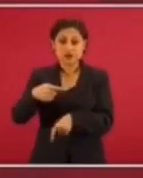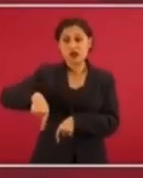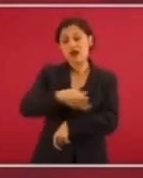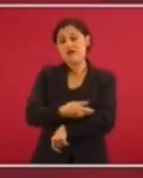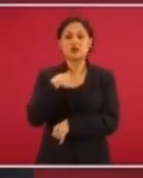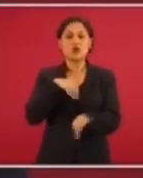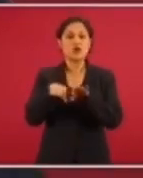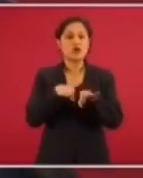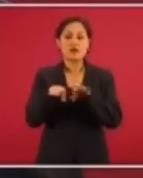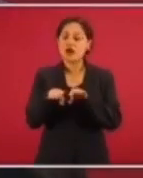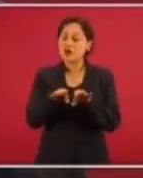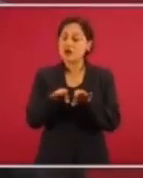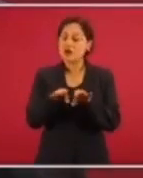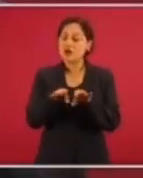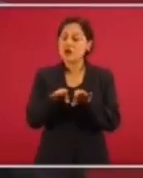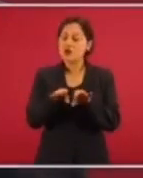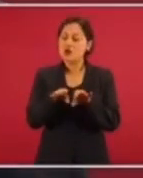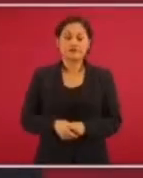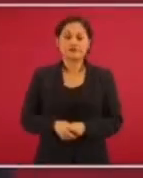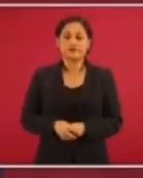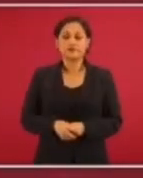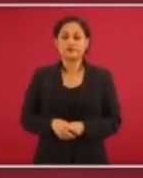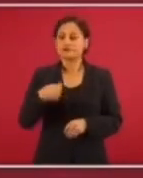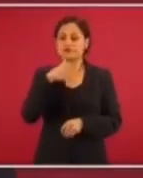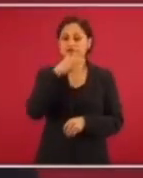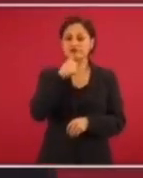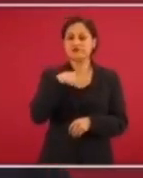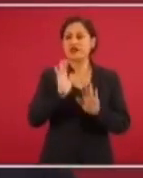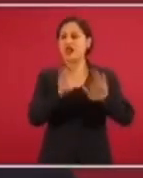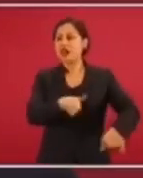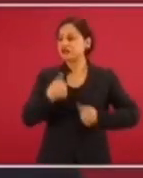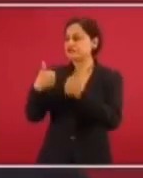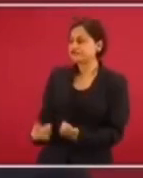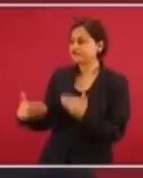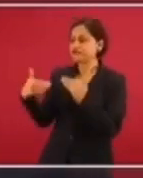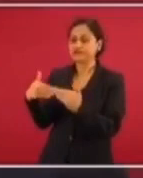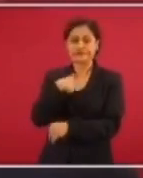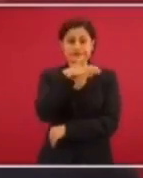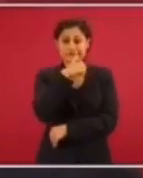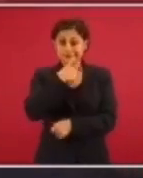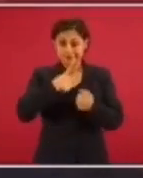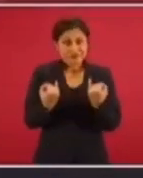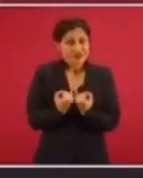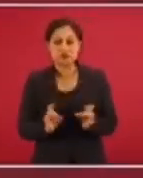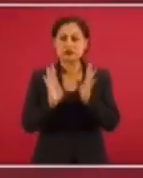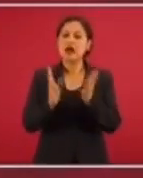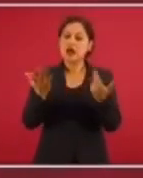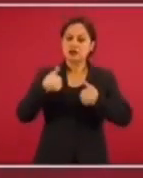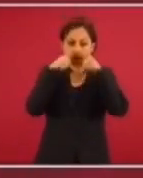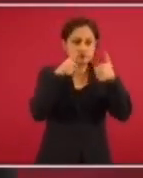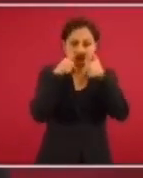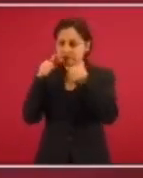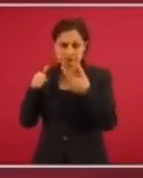por sus familiares. Yo no me puedo poner en cuarentena, no me puedo aislar, como también los médicos.